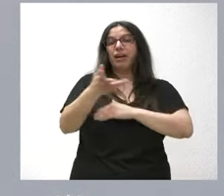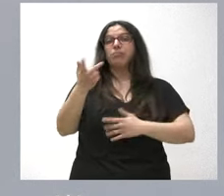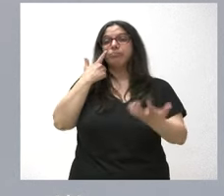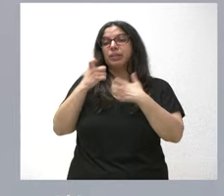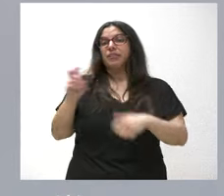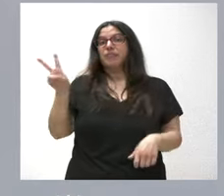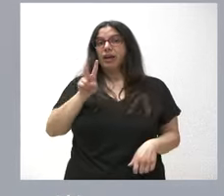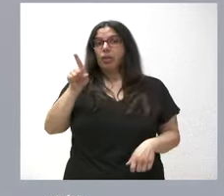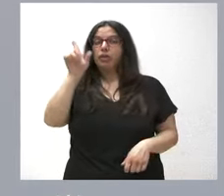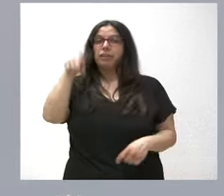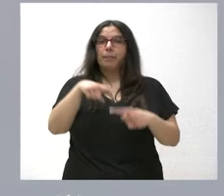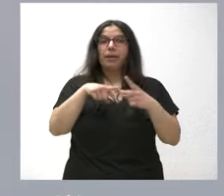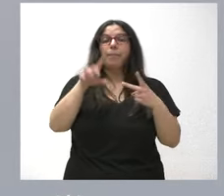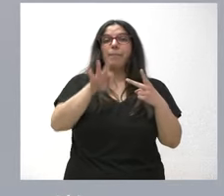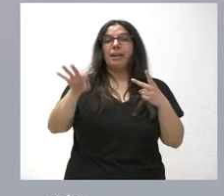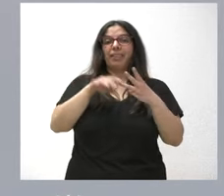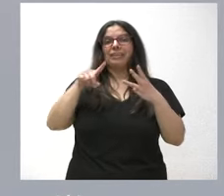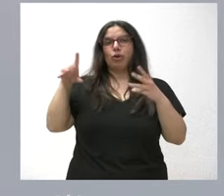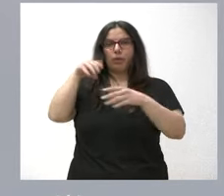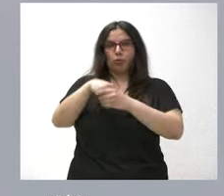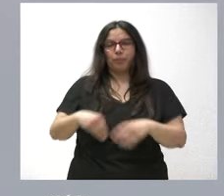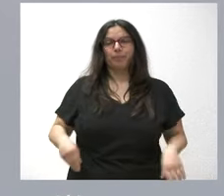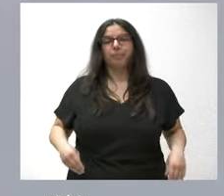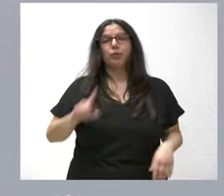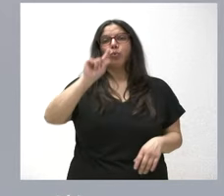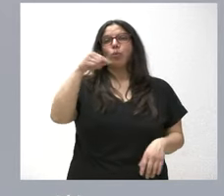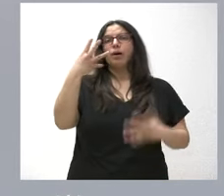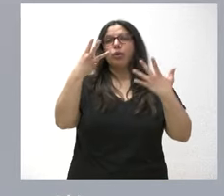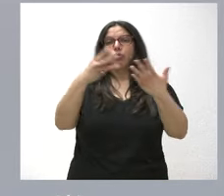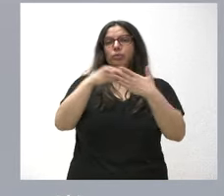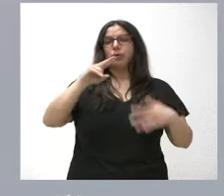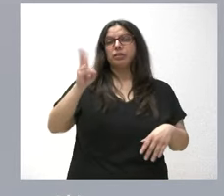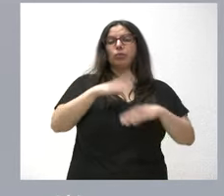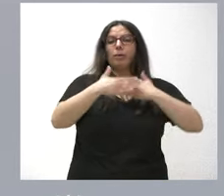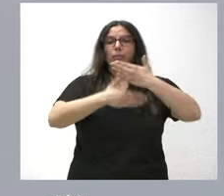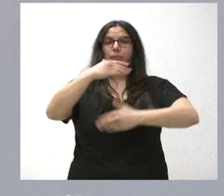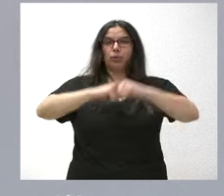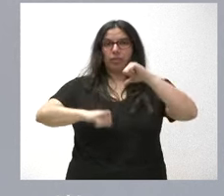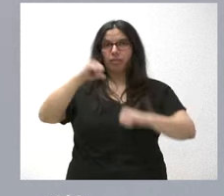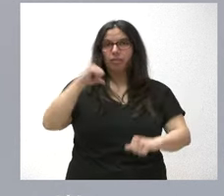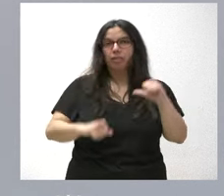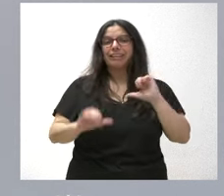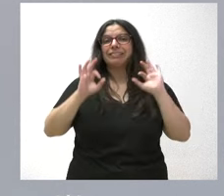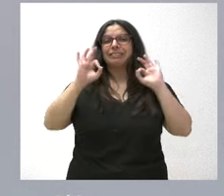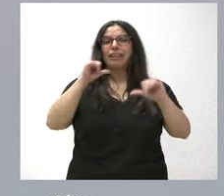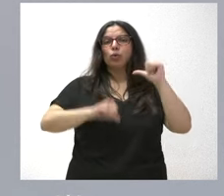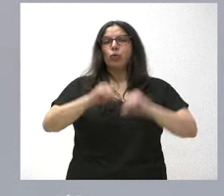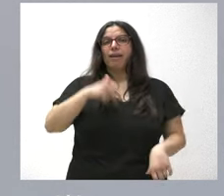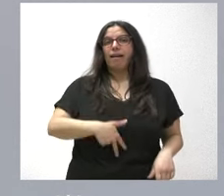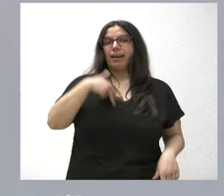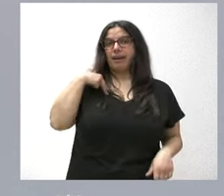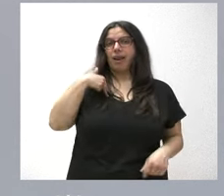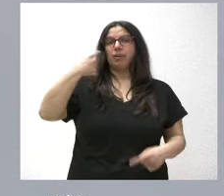actividad Palencia y Segovia. 1,8 millones de euros para procedimientos quirúrgicos de cirugía general